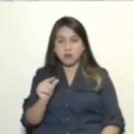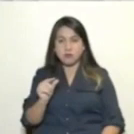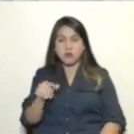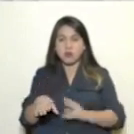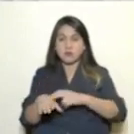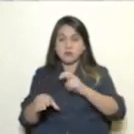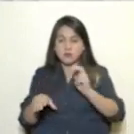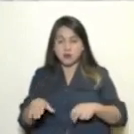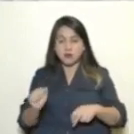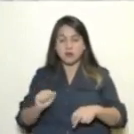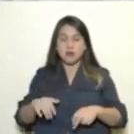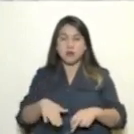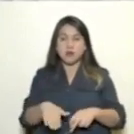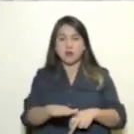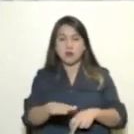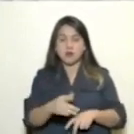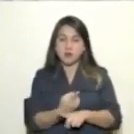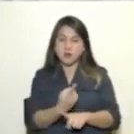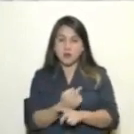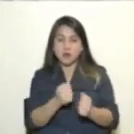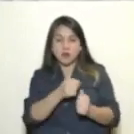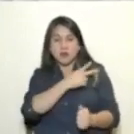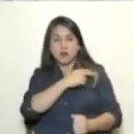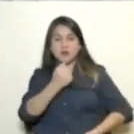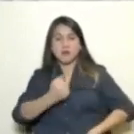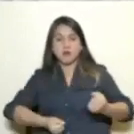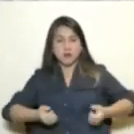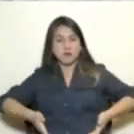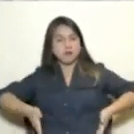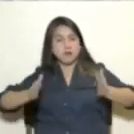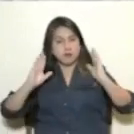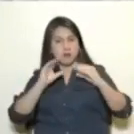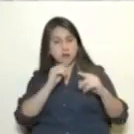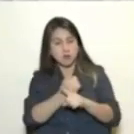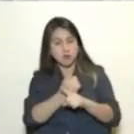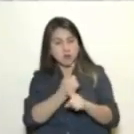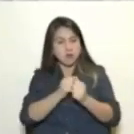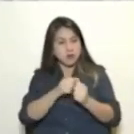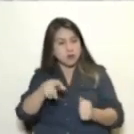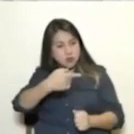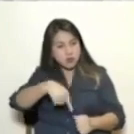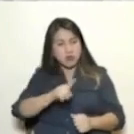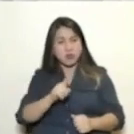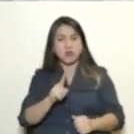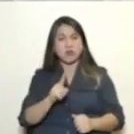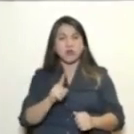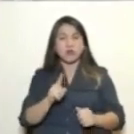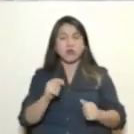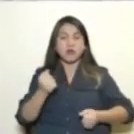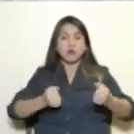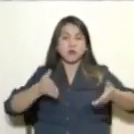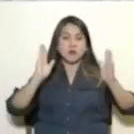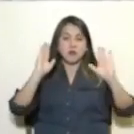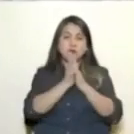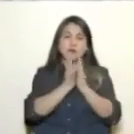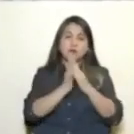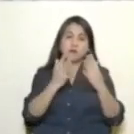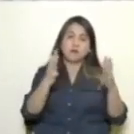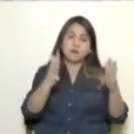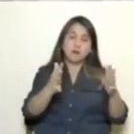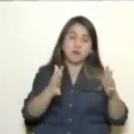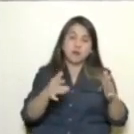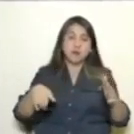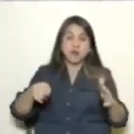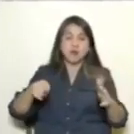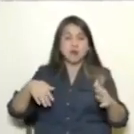auto a hablar con los camioneros, pues habló con el jefe de los camioneros y terminó hablando con ellos, se fue en medio de los aplausos los camioneros, no sé lo que le habrá prometido, le habrá